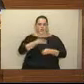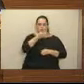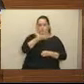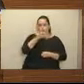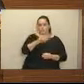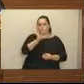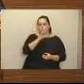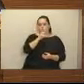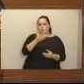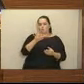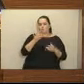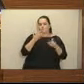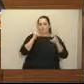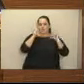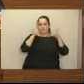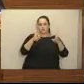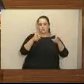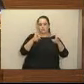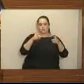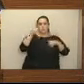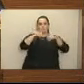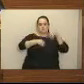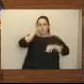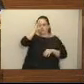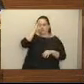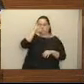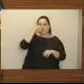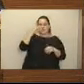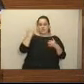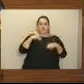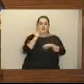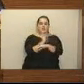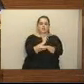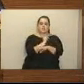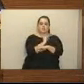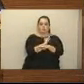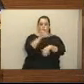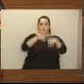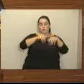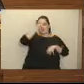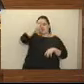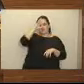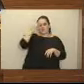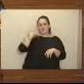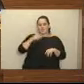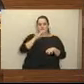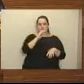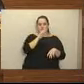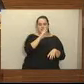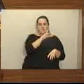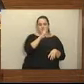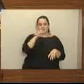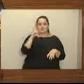en inversiones del Montepío de la minería, y esa institución recibió al menos 31 millones de fondos mineros,